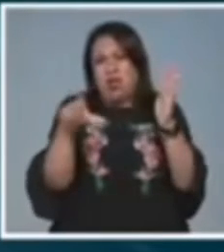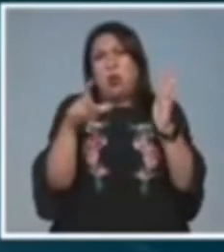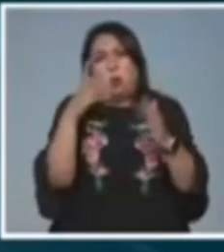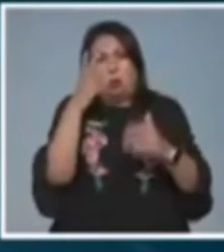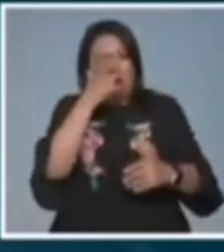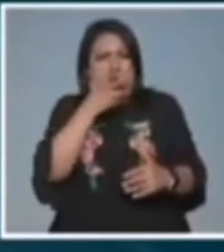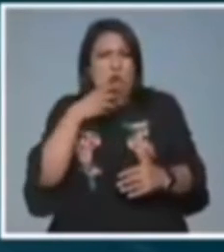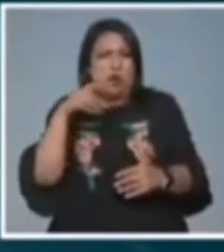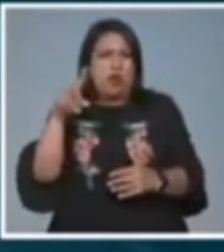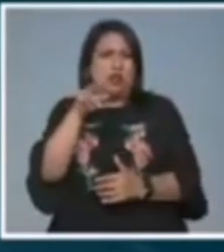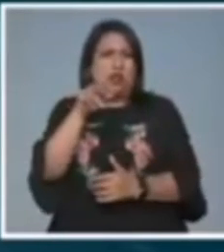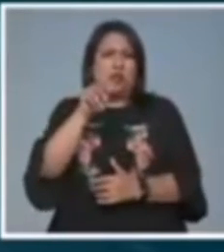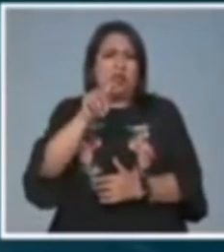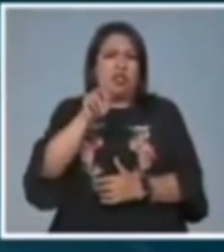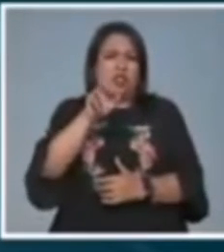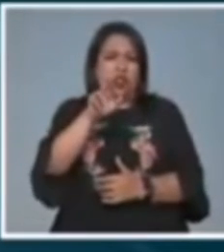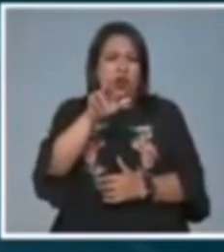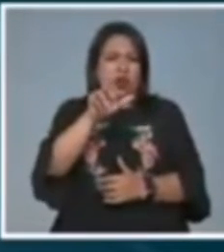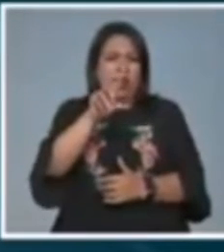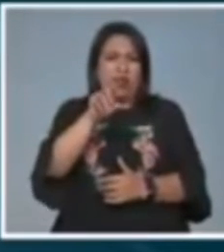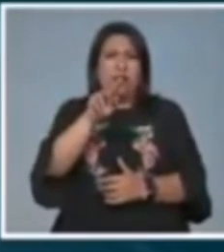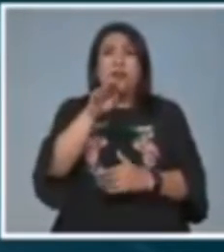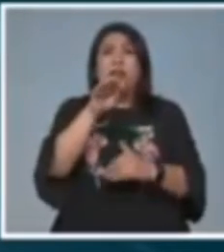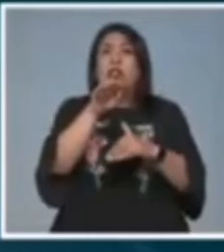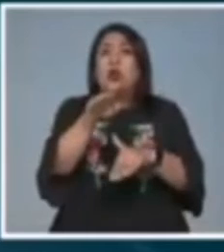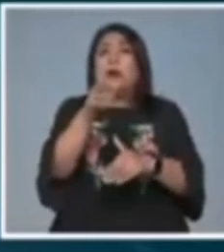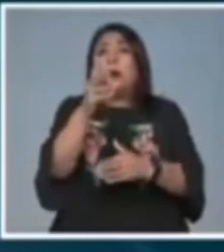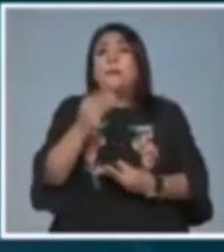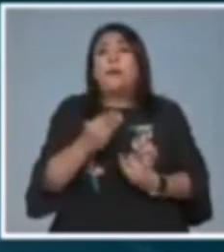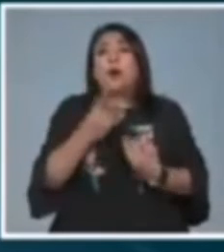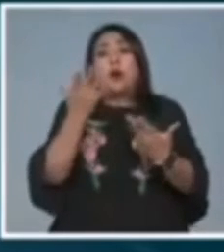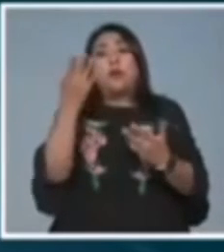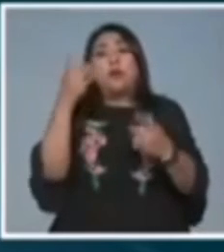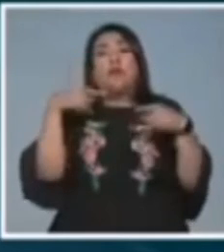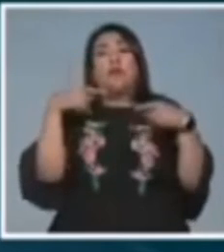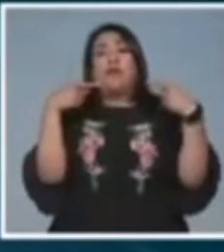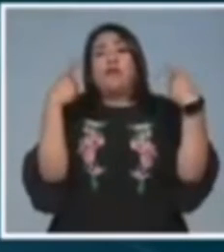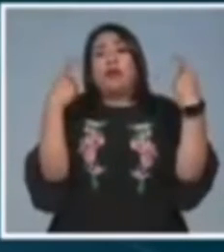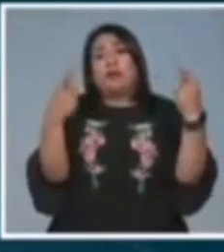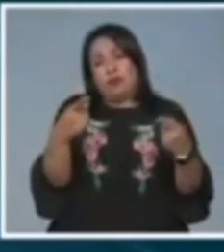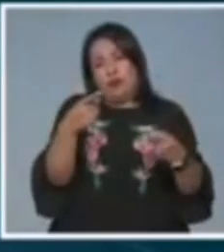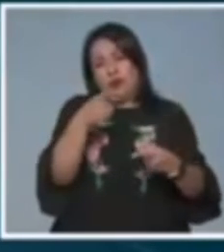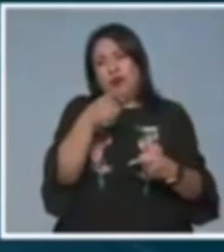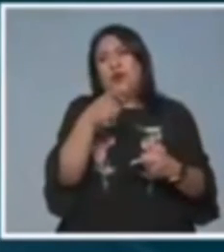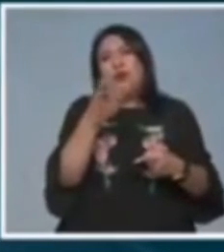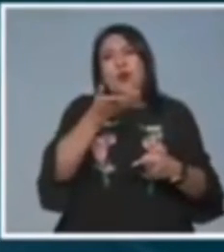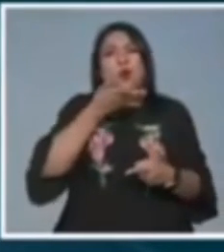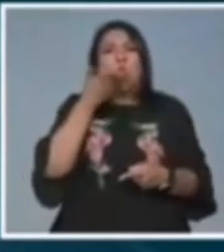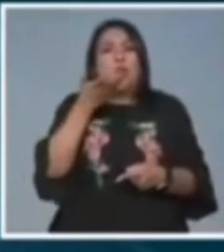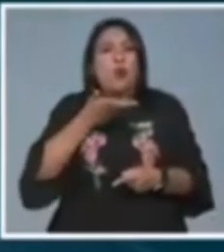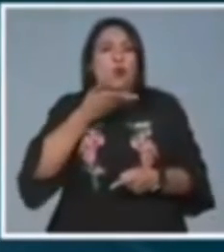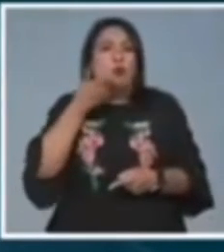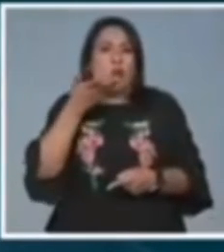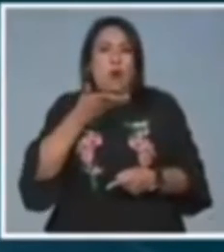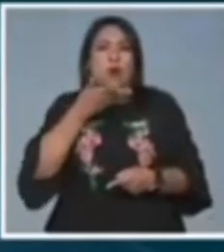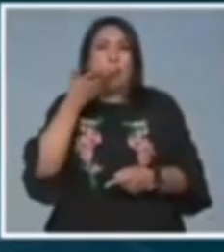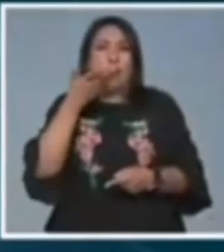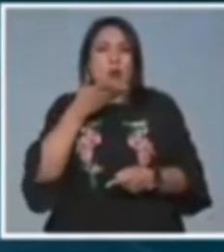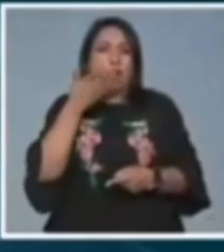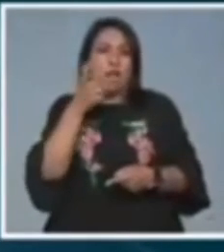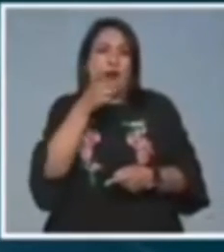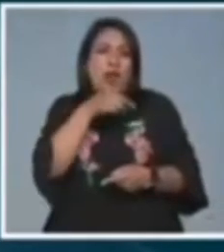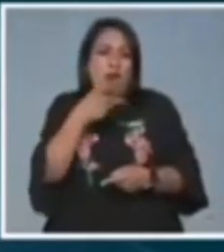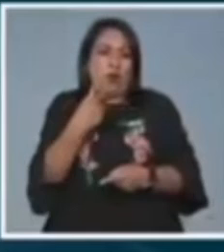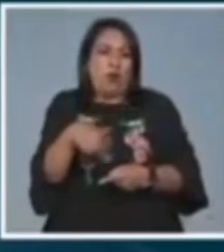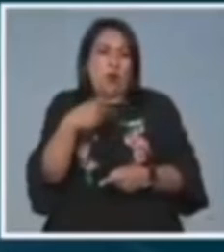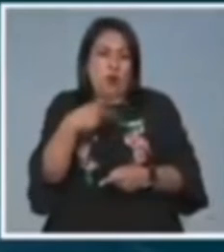muy, muy bonito de Víctor Adi sobre uno de los poemas más famosos de la tradición de nuestra